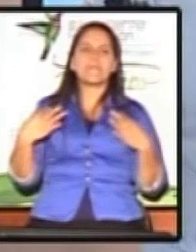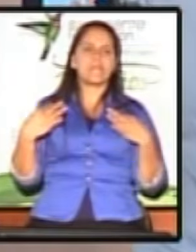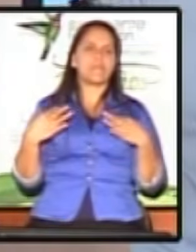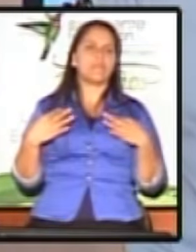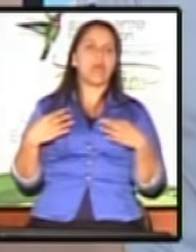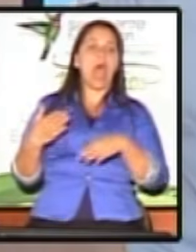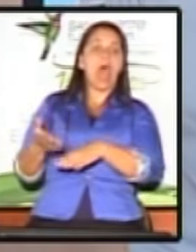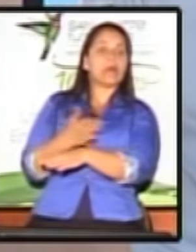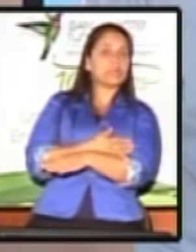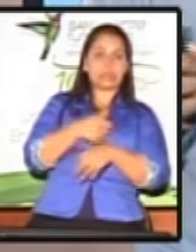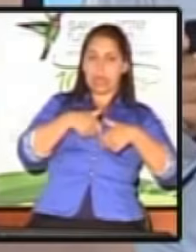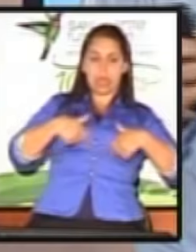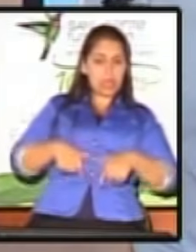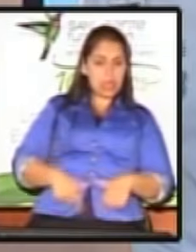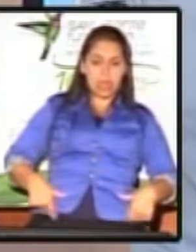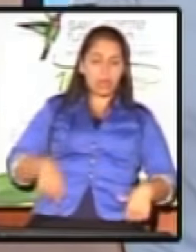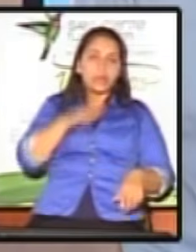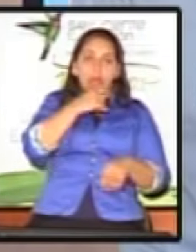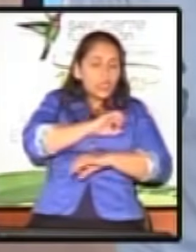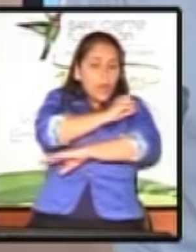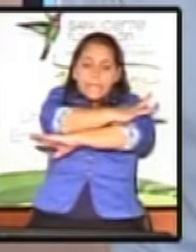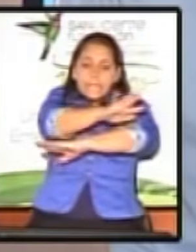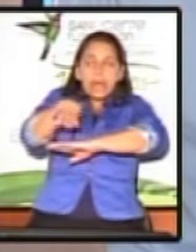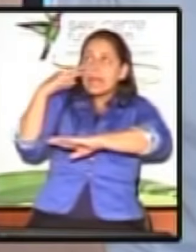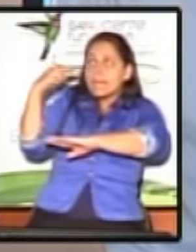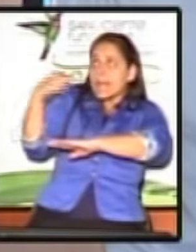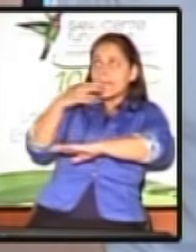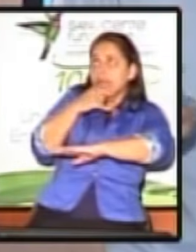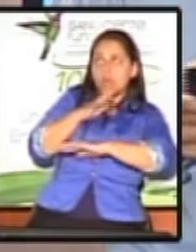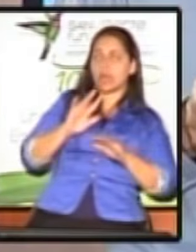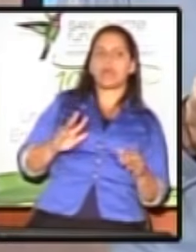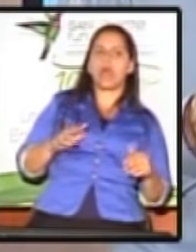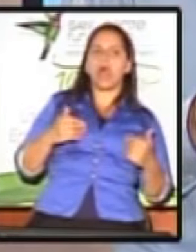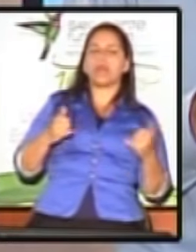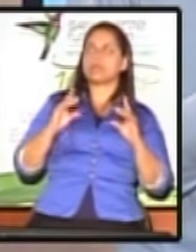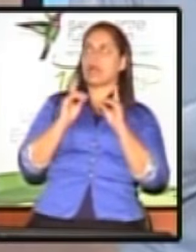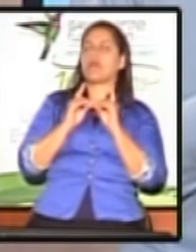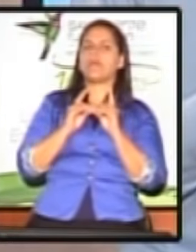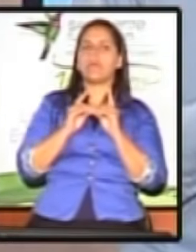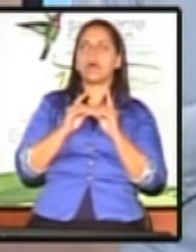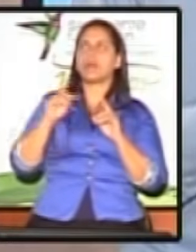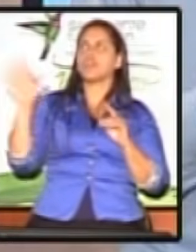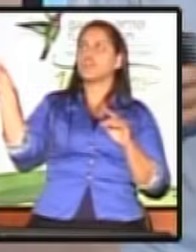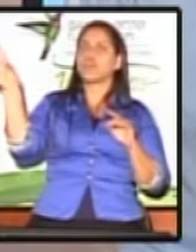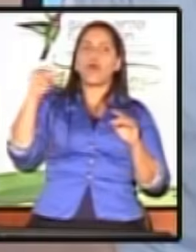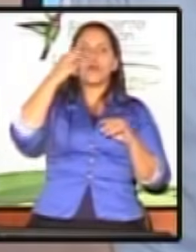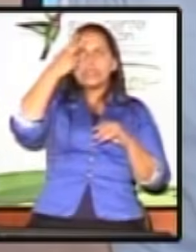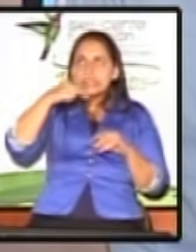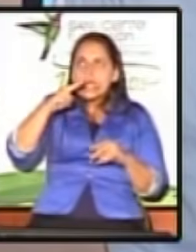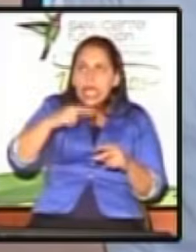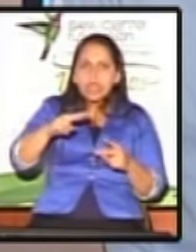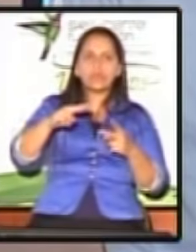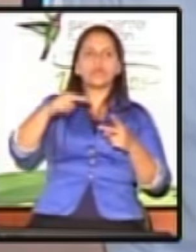nunca la vieron en vestido de baño, no fue al mar por no meterse al mar, y de la noche a la mañana hasta los